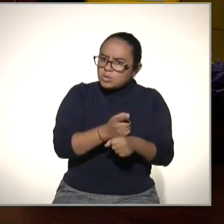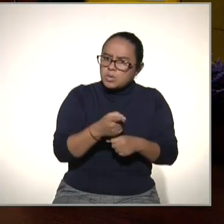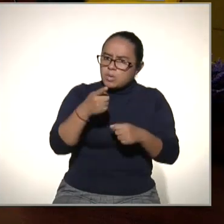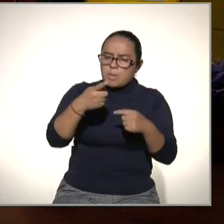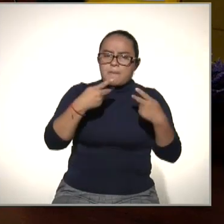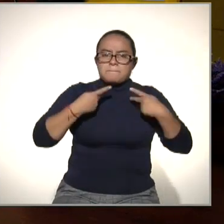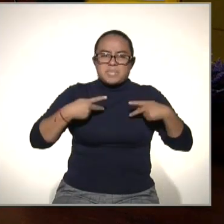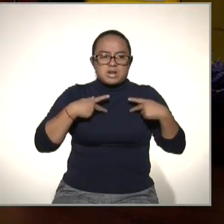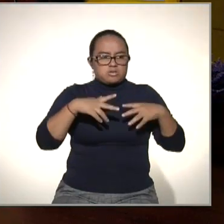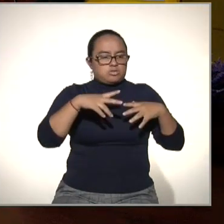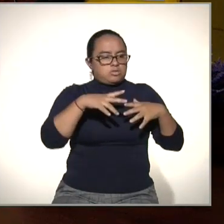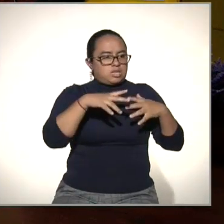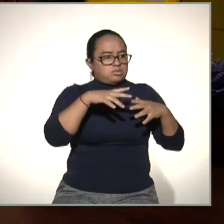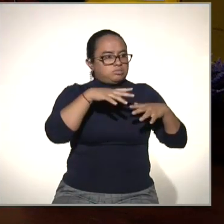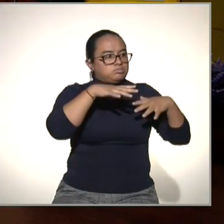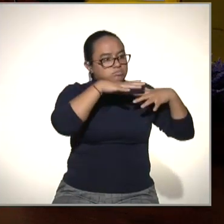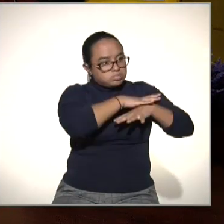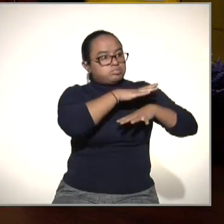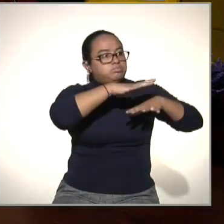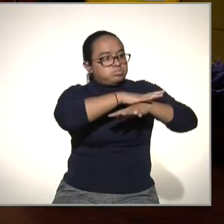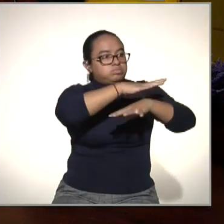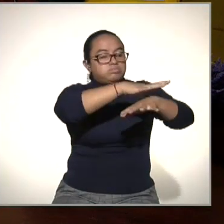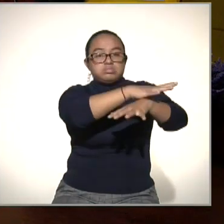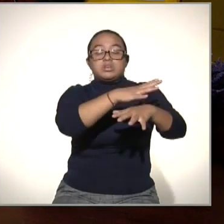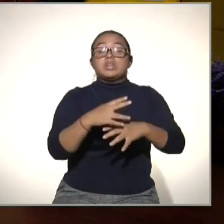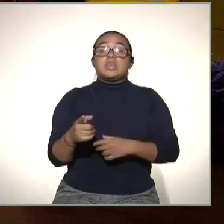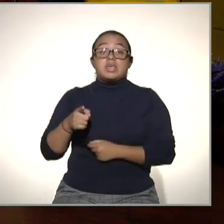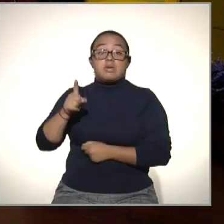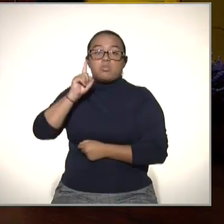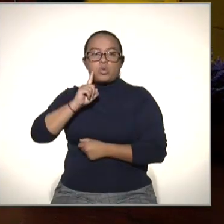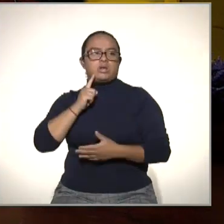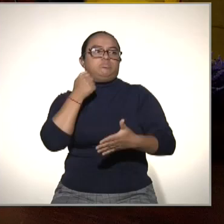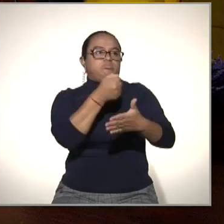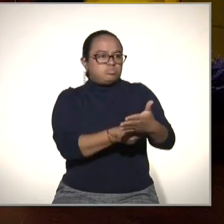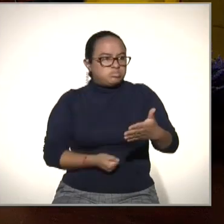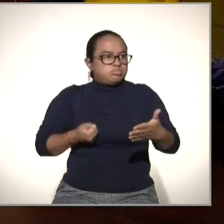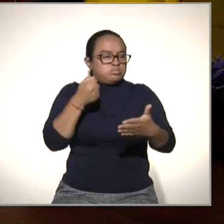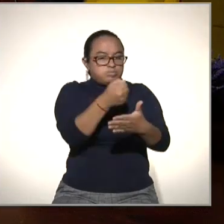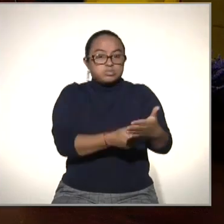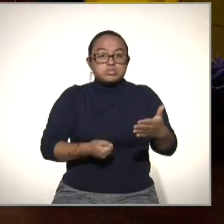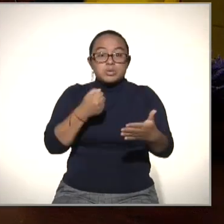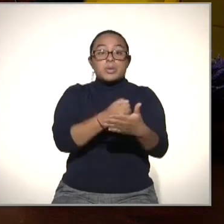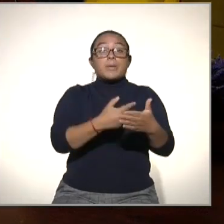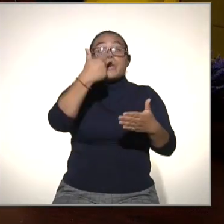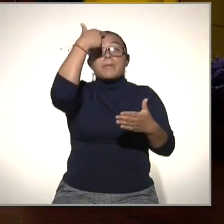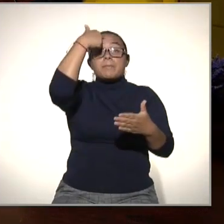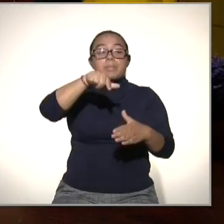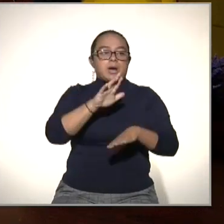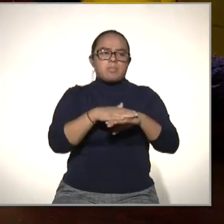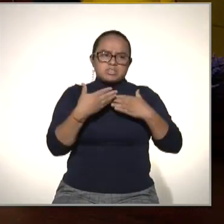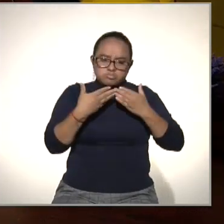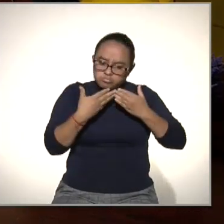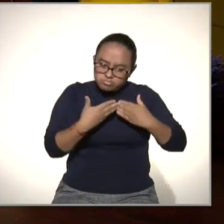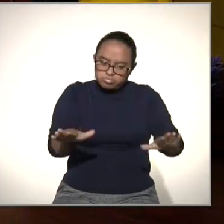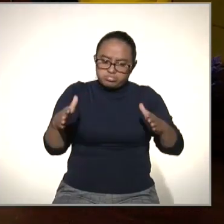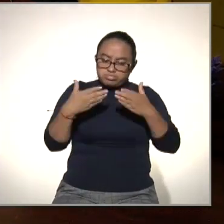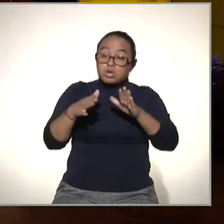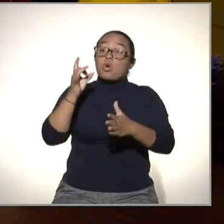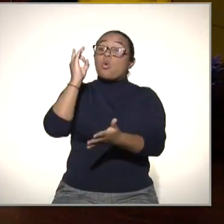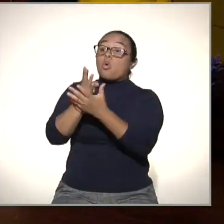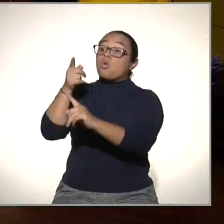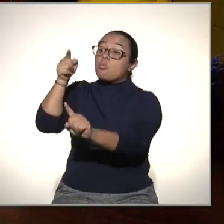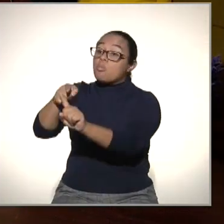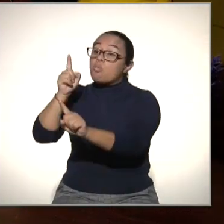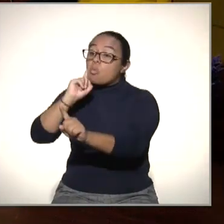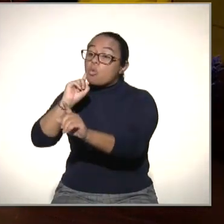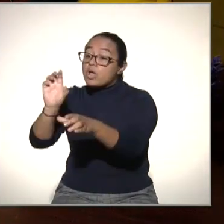diferente y han sido luchas diferentes las que hemos tenido que ir viviendo para romper con las categorías, esas a las que nos quieren